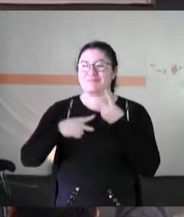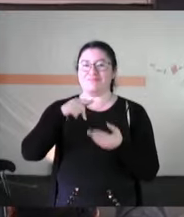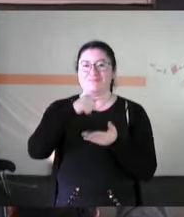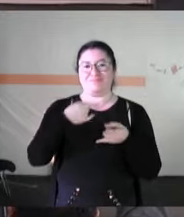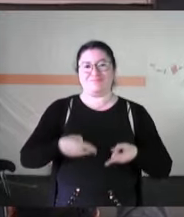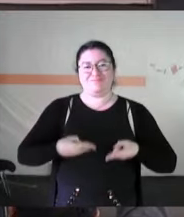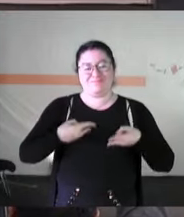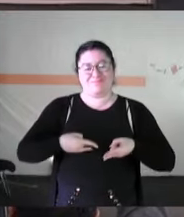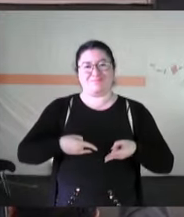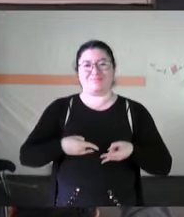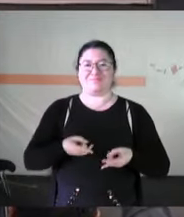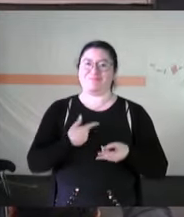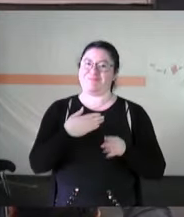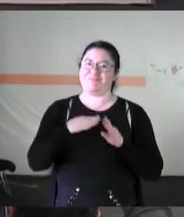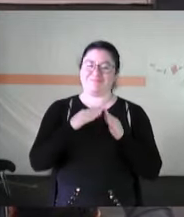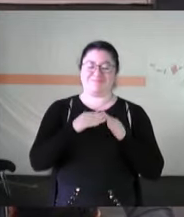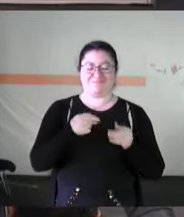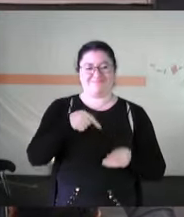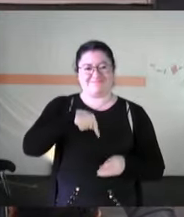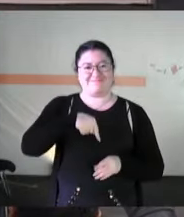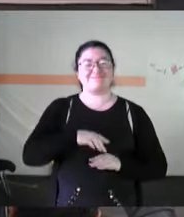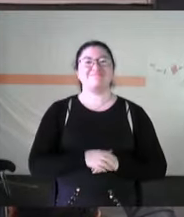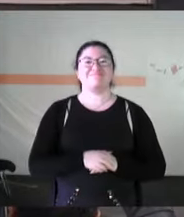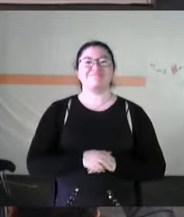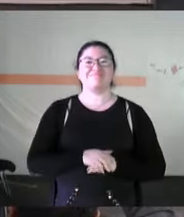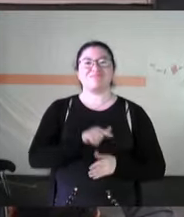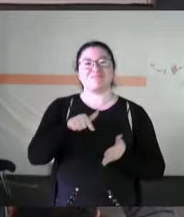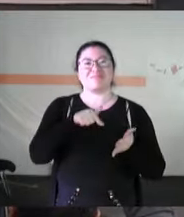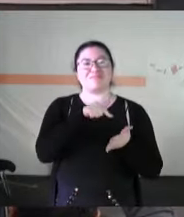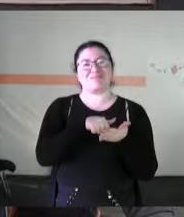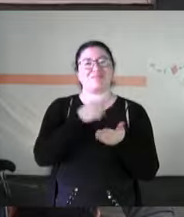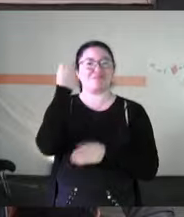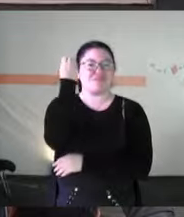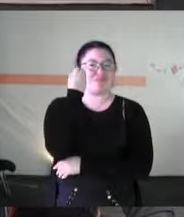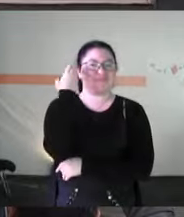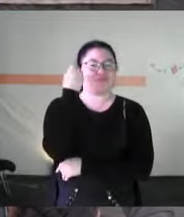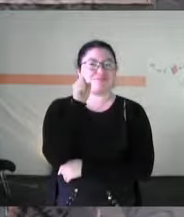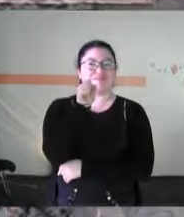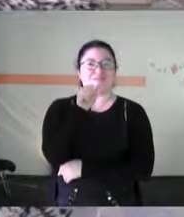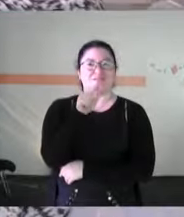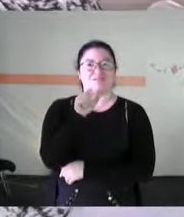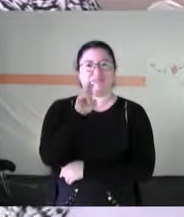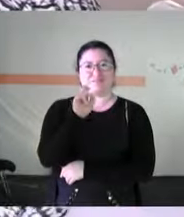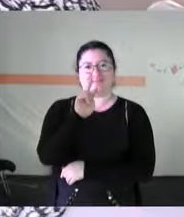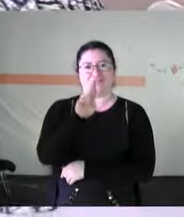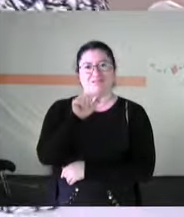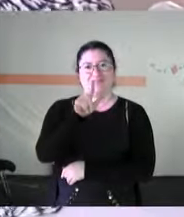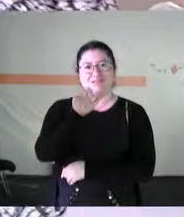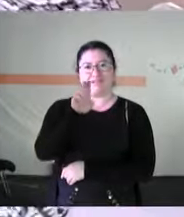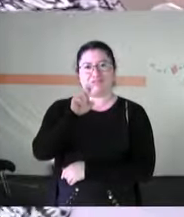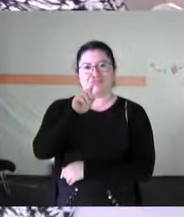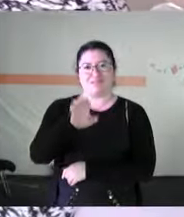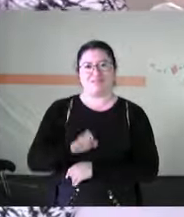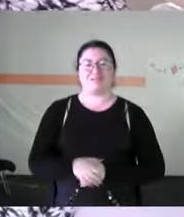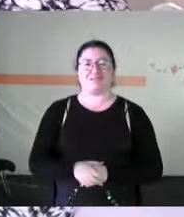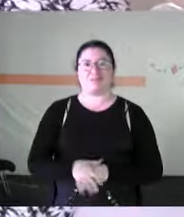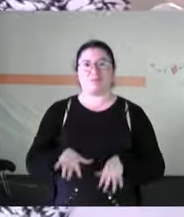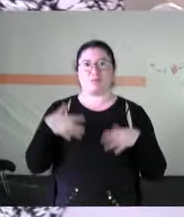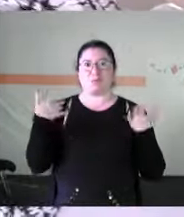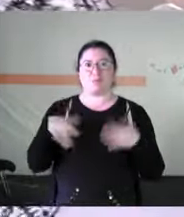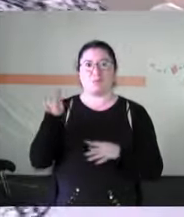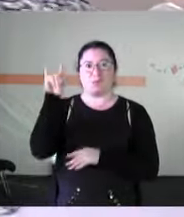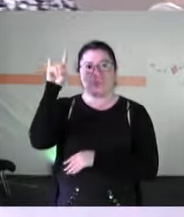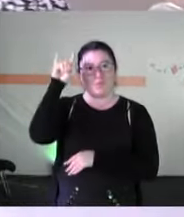Zócalo y esta casa, ya que es el Foro Salvador Allende. Muchas gracias. ¡Ay, Satanás! ¡No